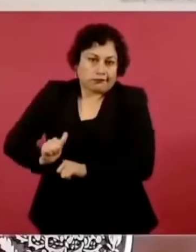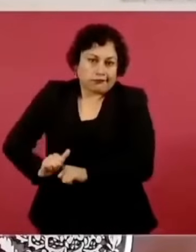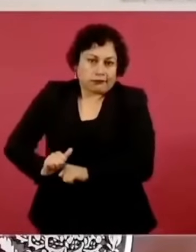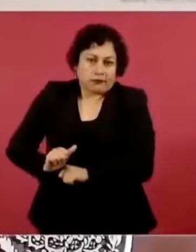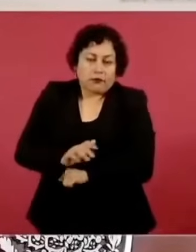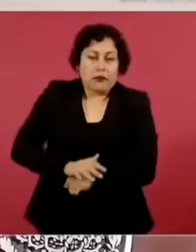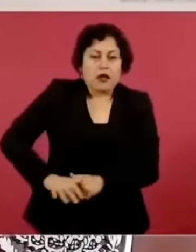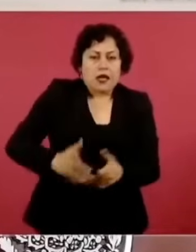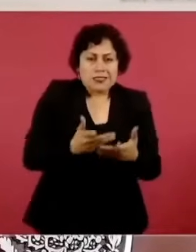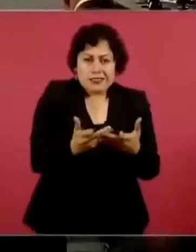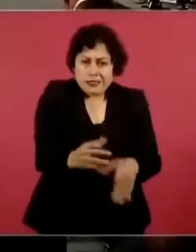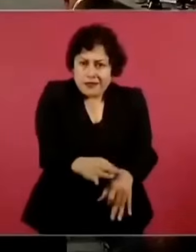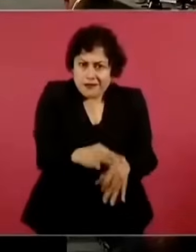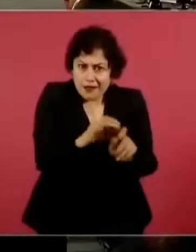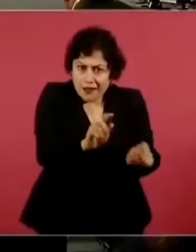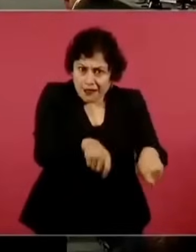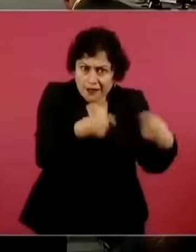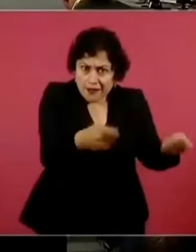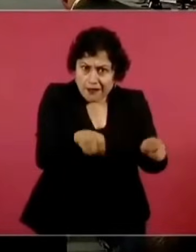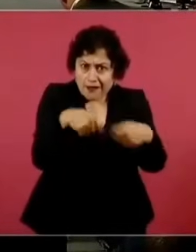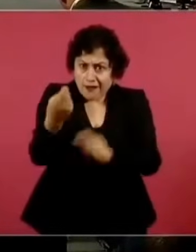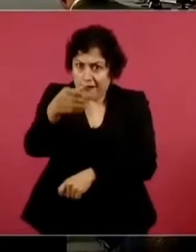Porque en la revolución